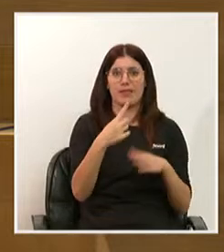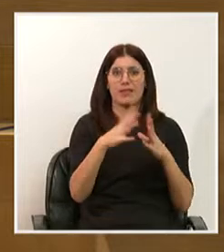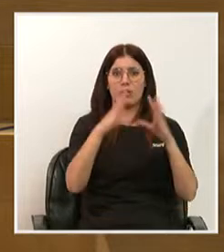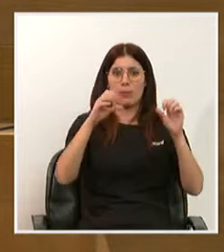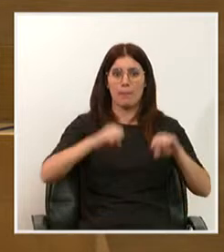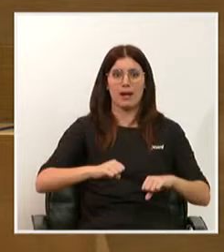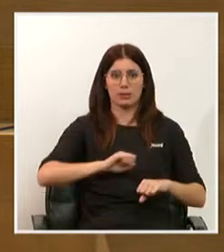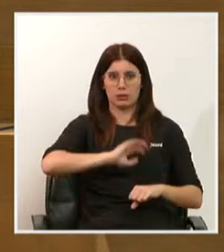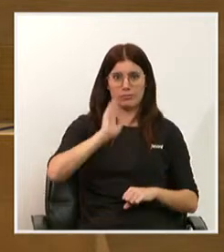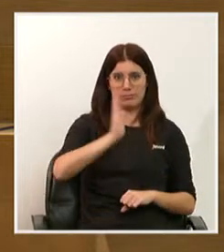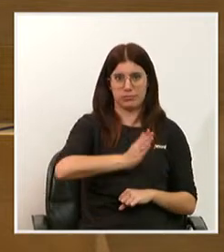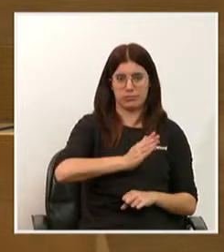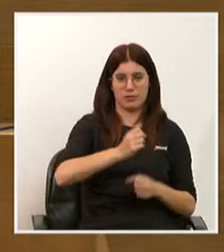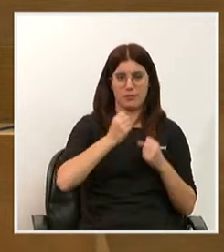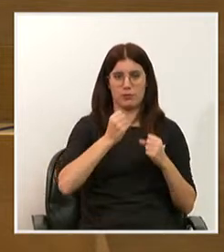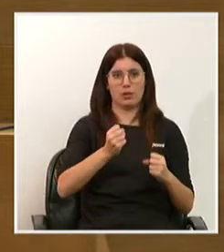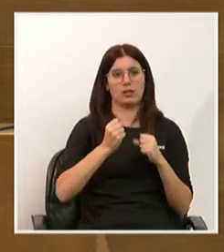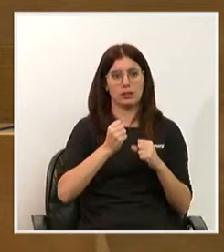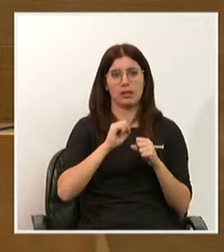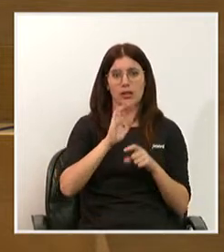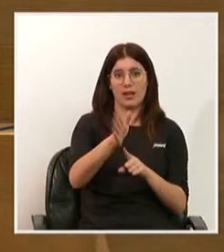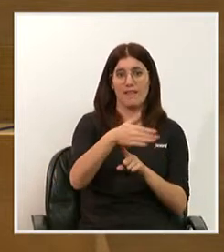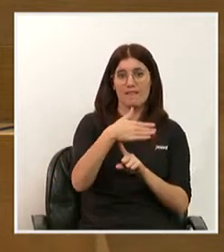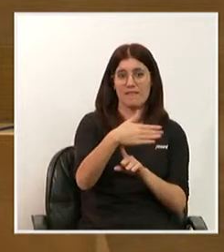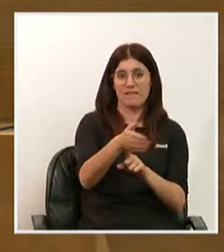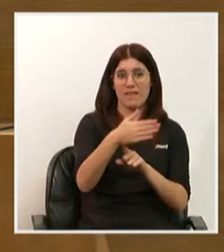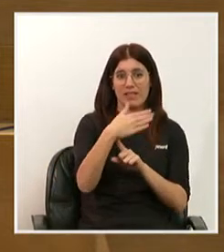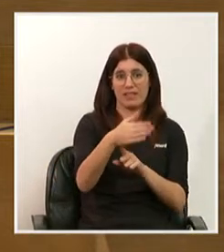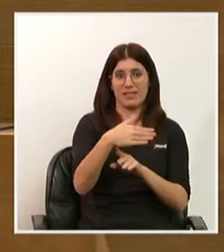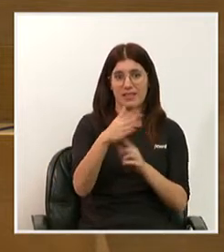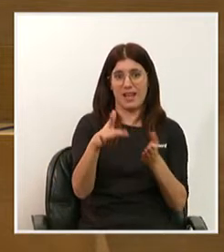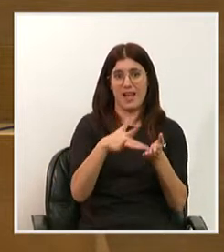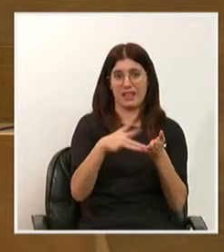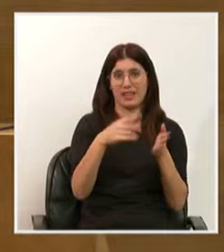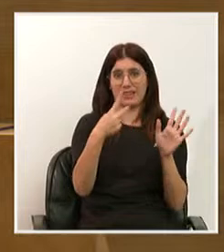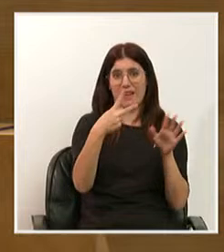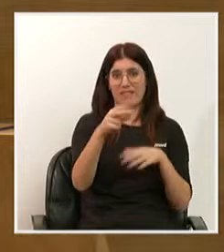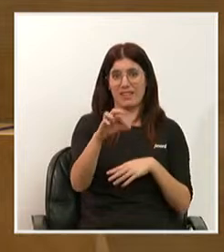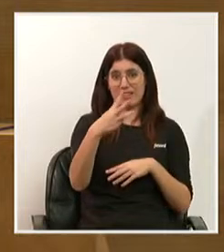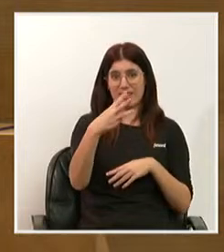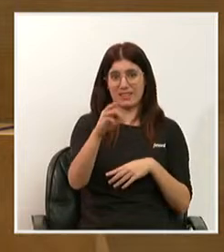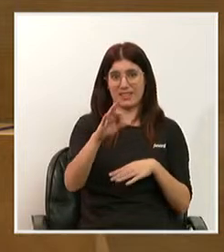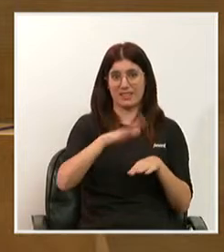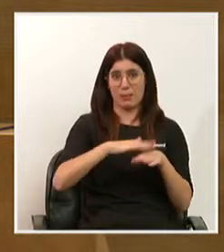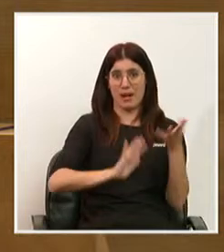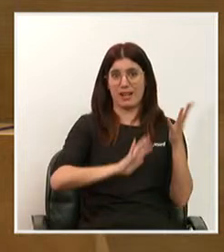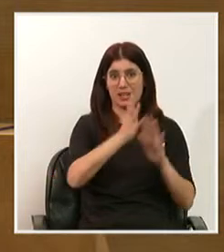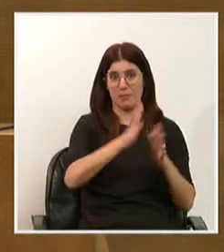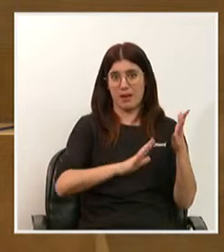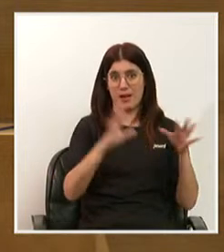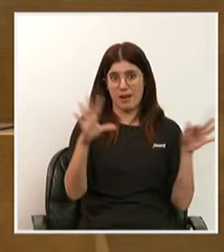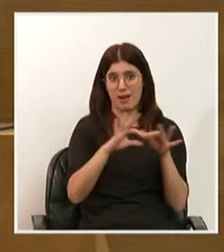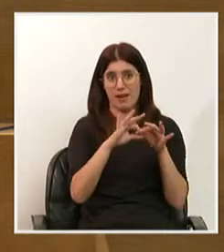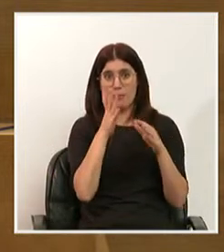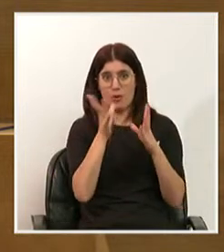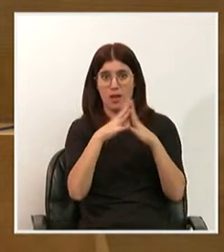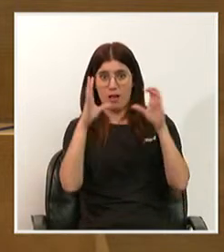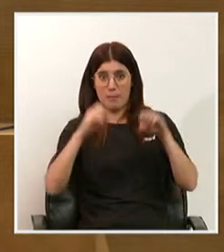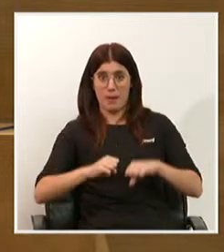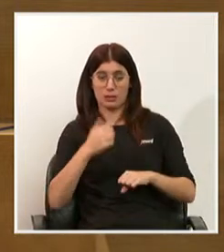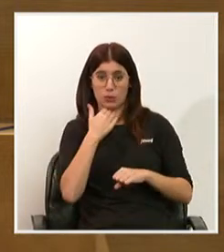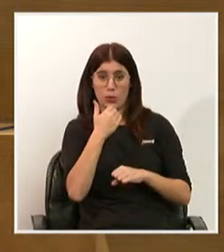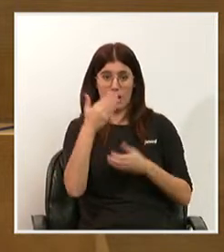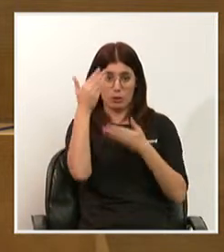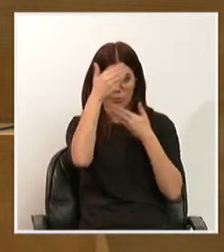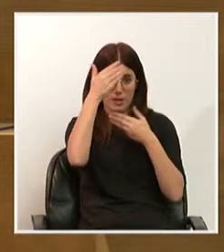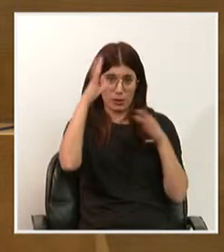atenta y ondean la bandera agenda 2030 para quemarla es porque algo tiene que ver la agenda 2030 algo tiene que ver el pacto con Marruecos que si invenciones